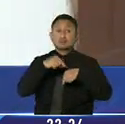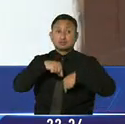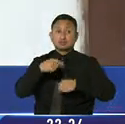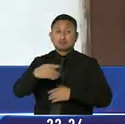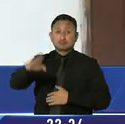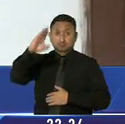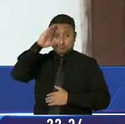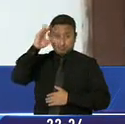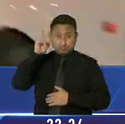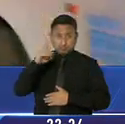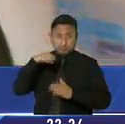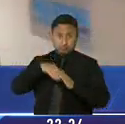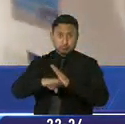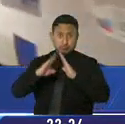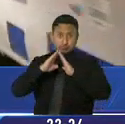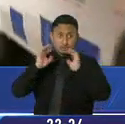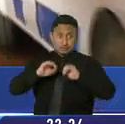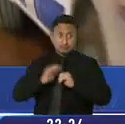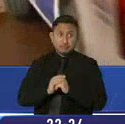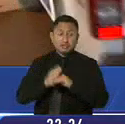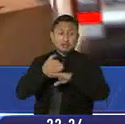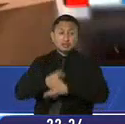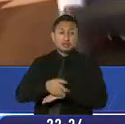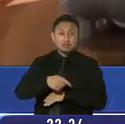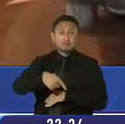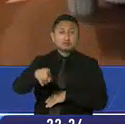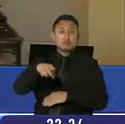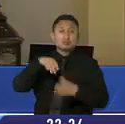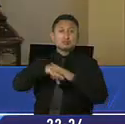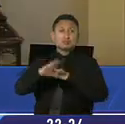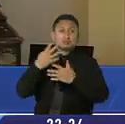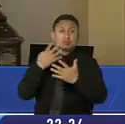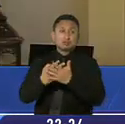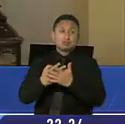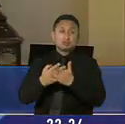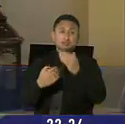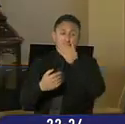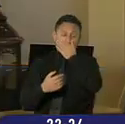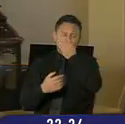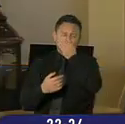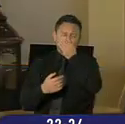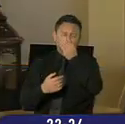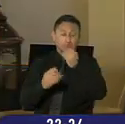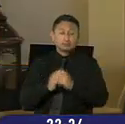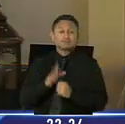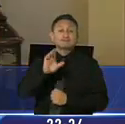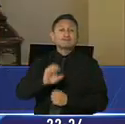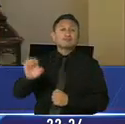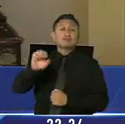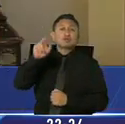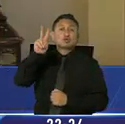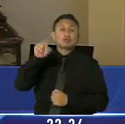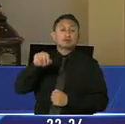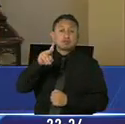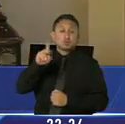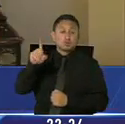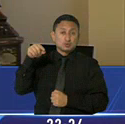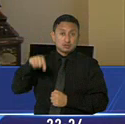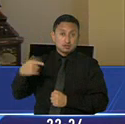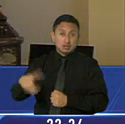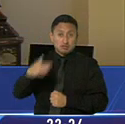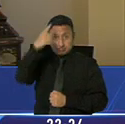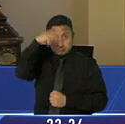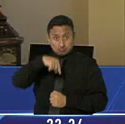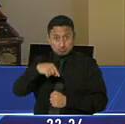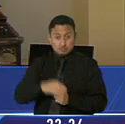domiciliario, pero luego le dieron medida sustitutiva. En enero del año 2021 se ejecutorió la sentencia donde